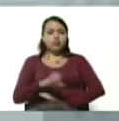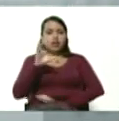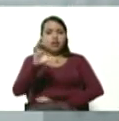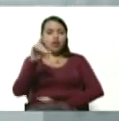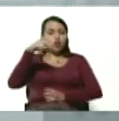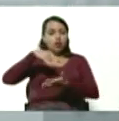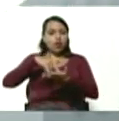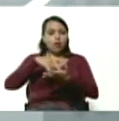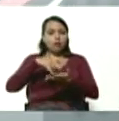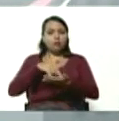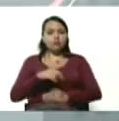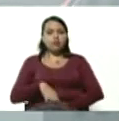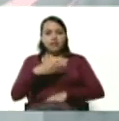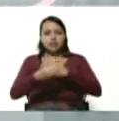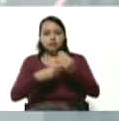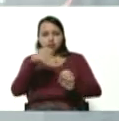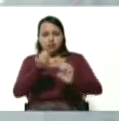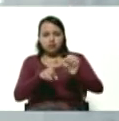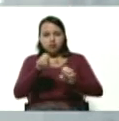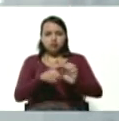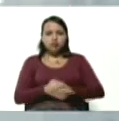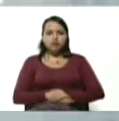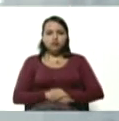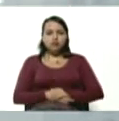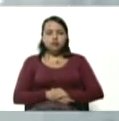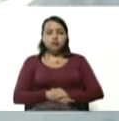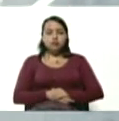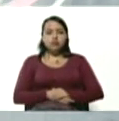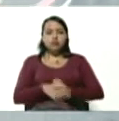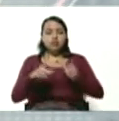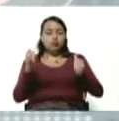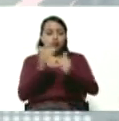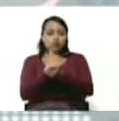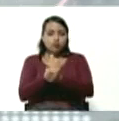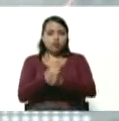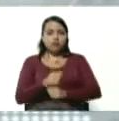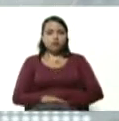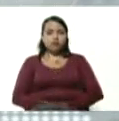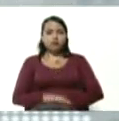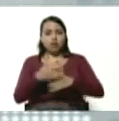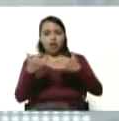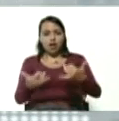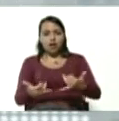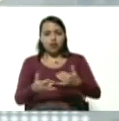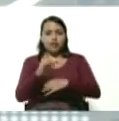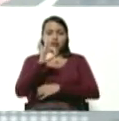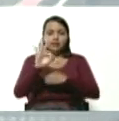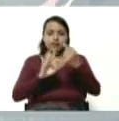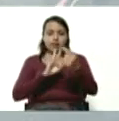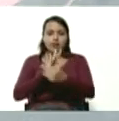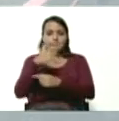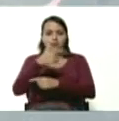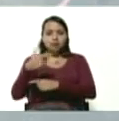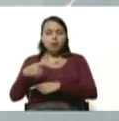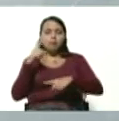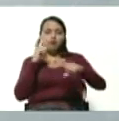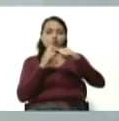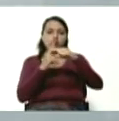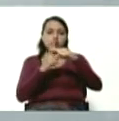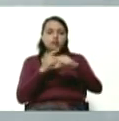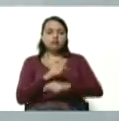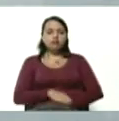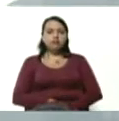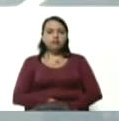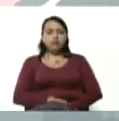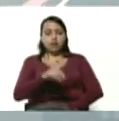Carabobo. Hicimos un desquizaje masivo por la presencia de un caso y encontramos hasta ahora reportados tres casos positivos. Y